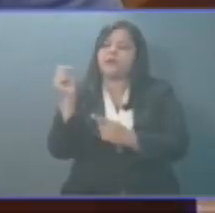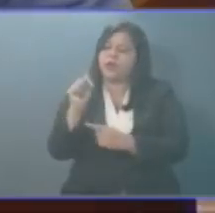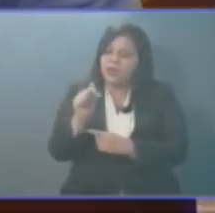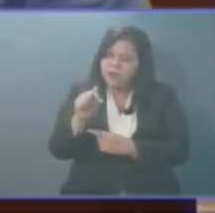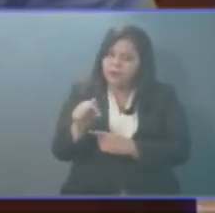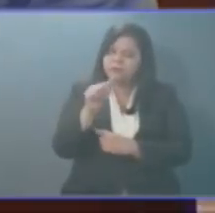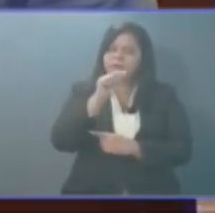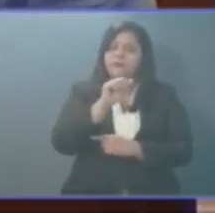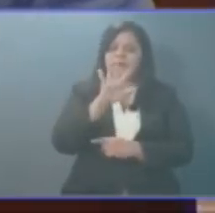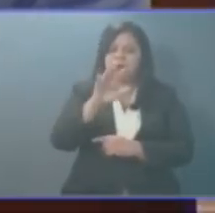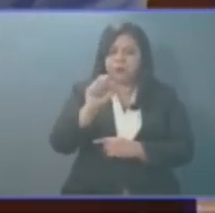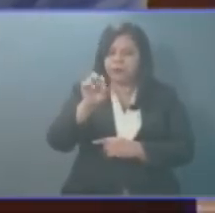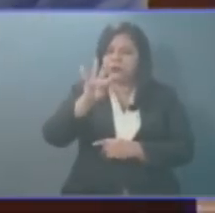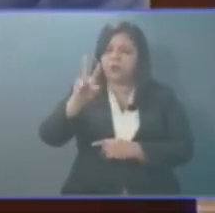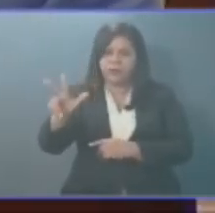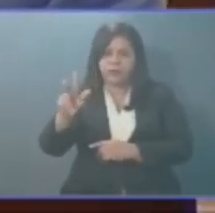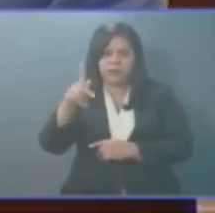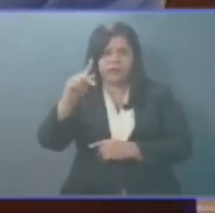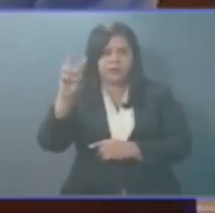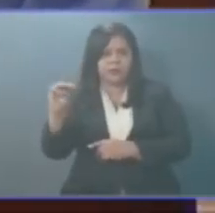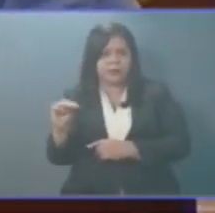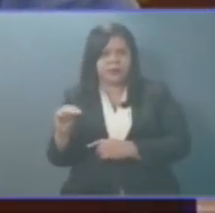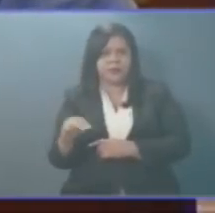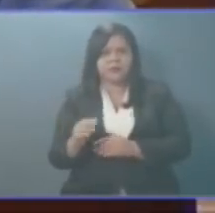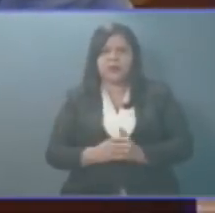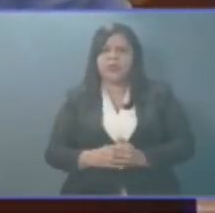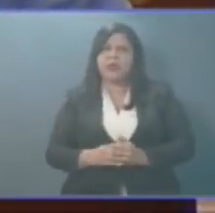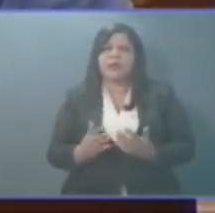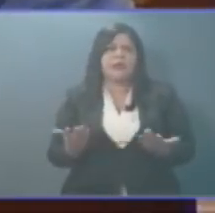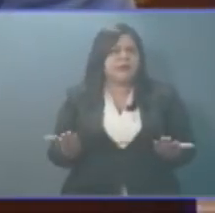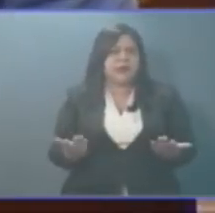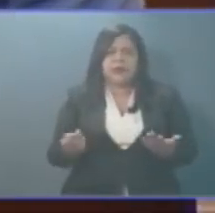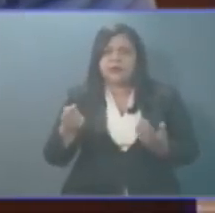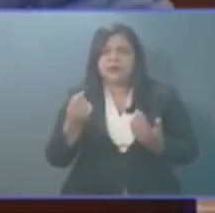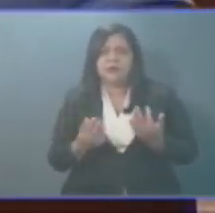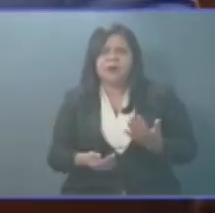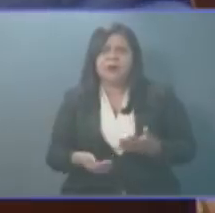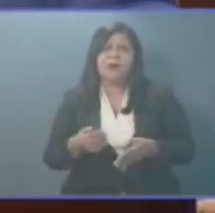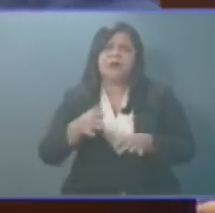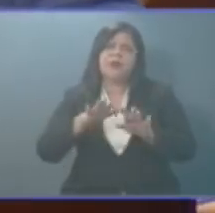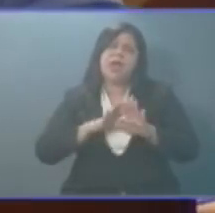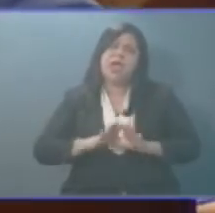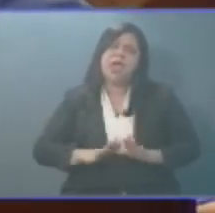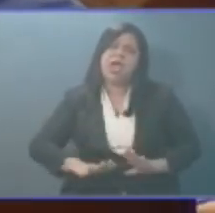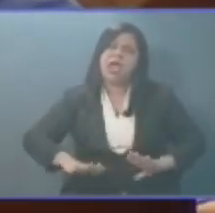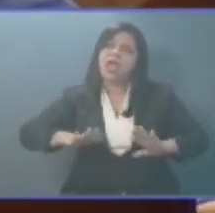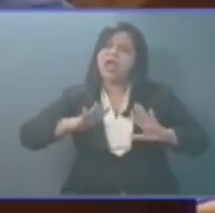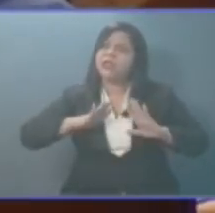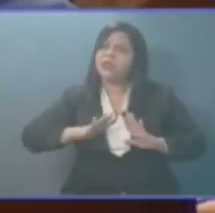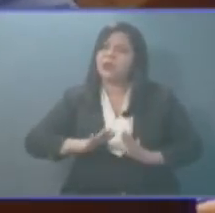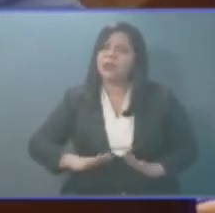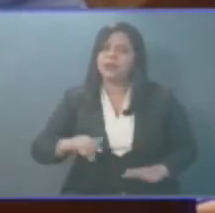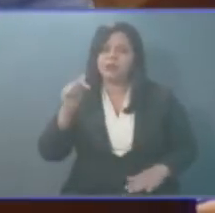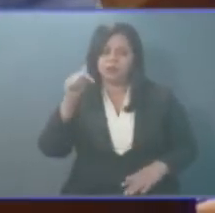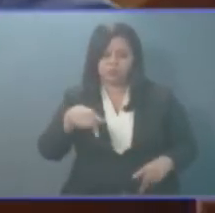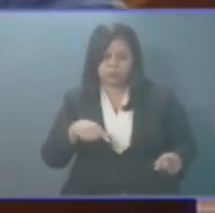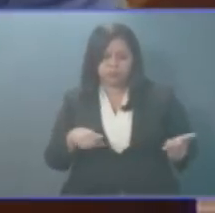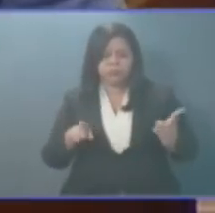43 kilómetros. A ese ritmo iban a terminar en 8 años. Pero hoy las cosas han cambiado.